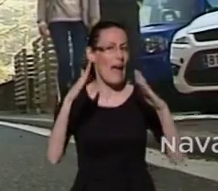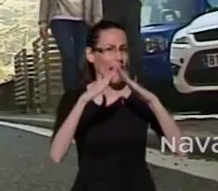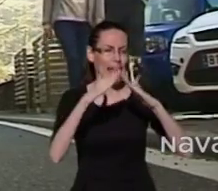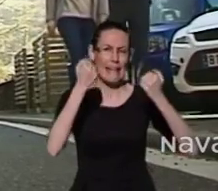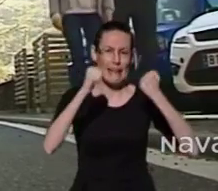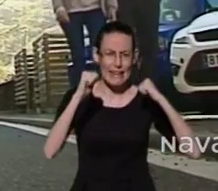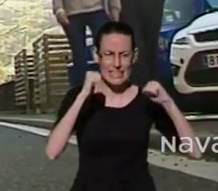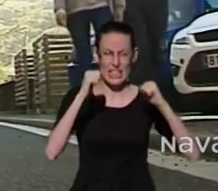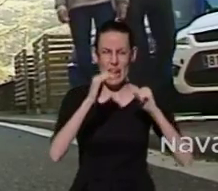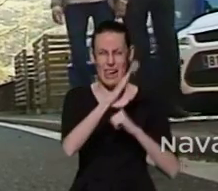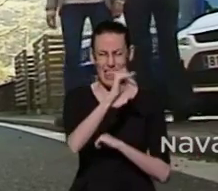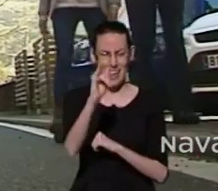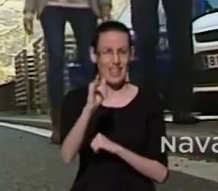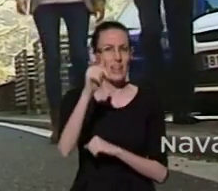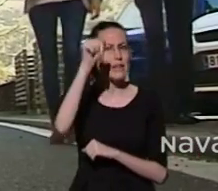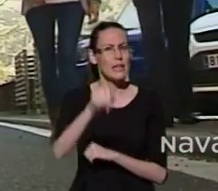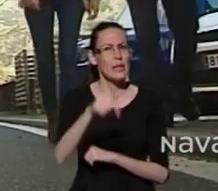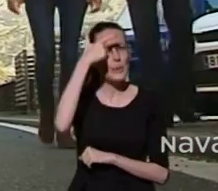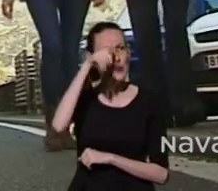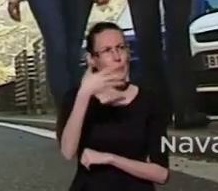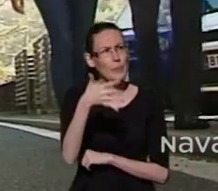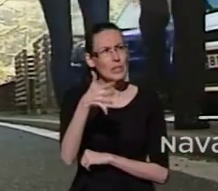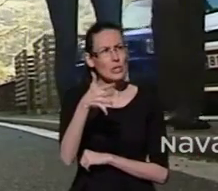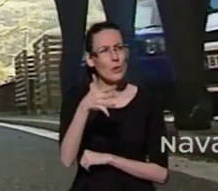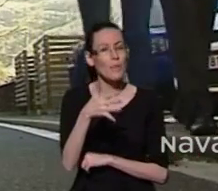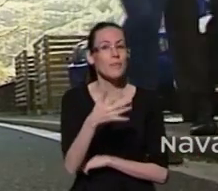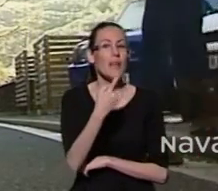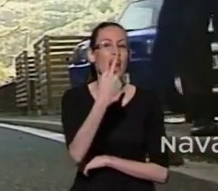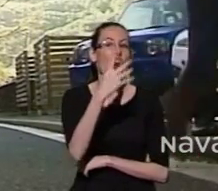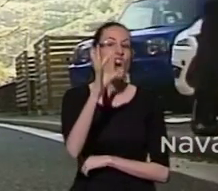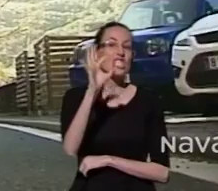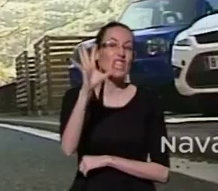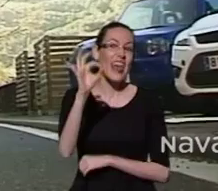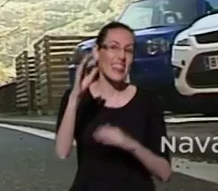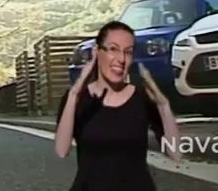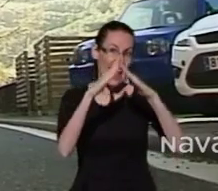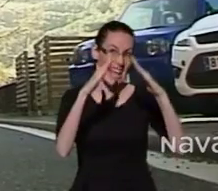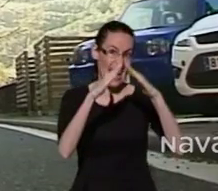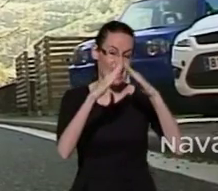En el pueblo dicen que hay como unas 100 casas y caseríos otros tantos o alguno más.